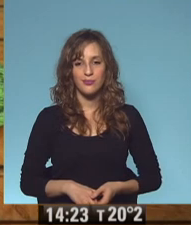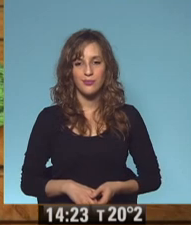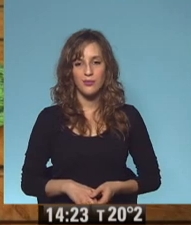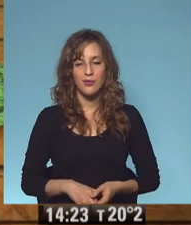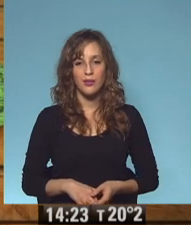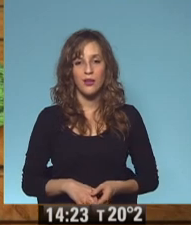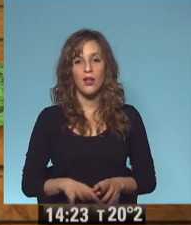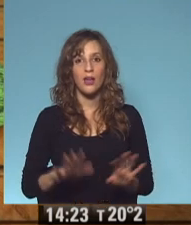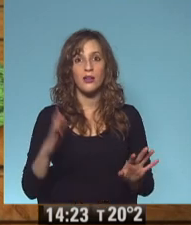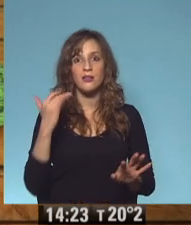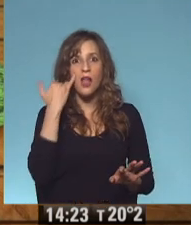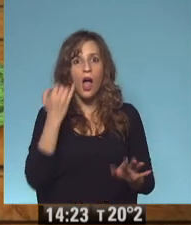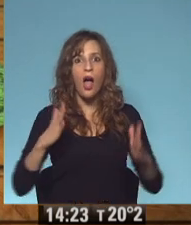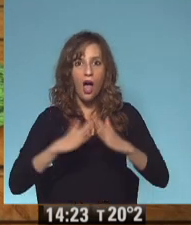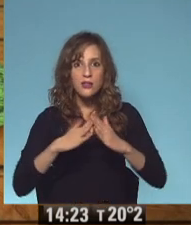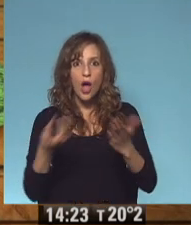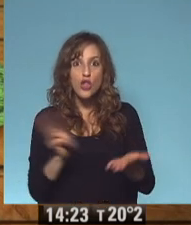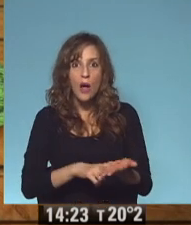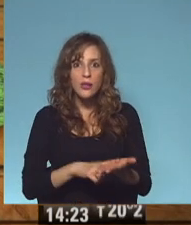¡Tierra firme!